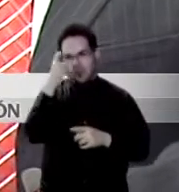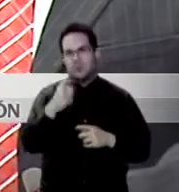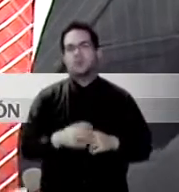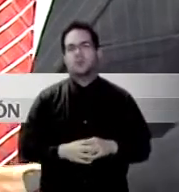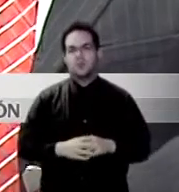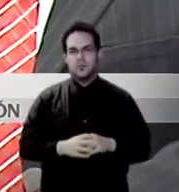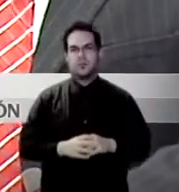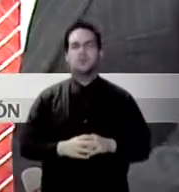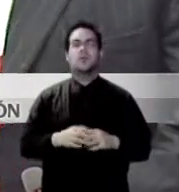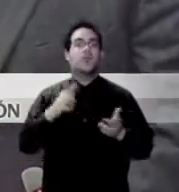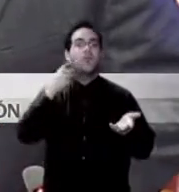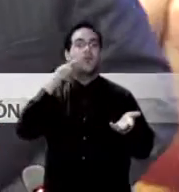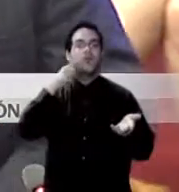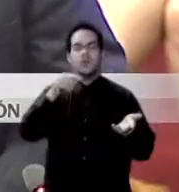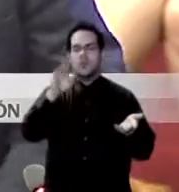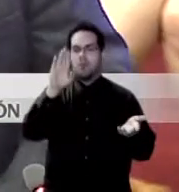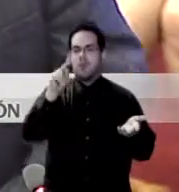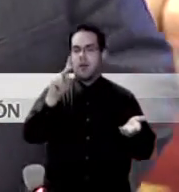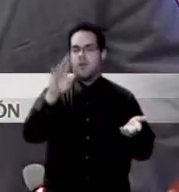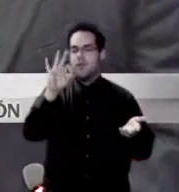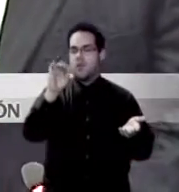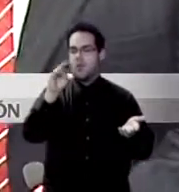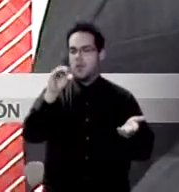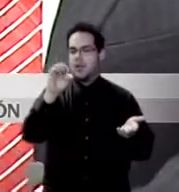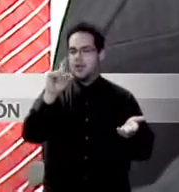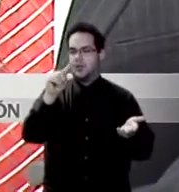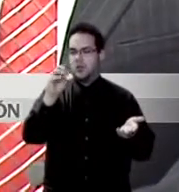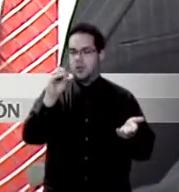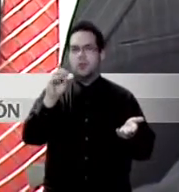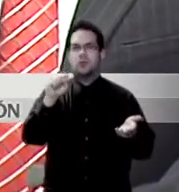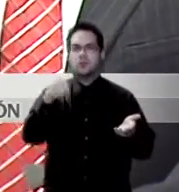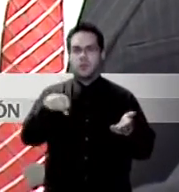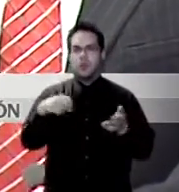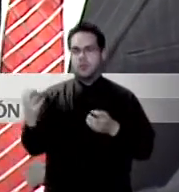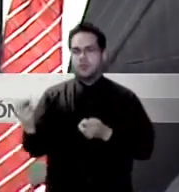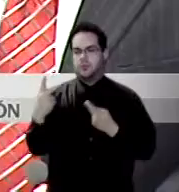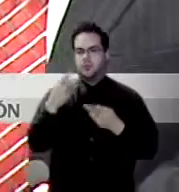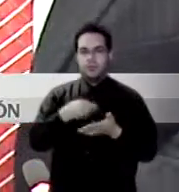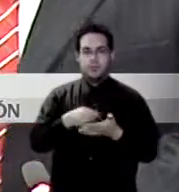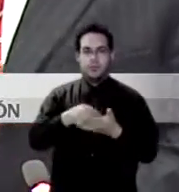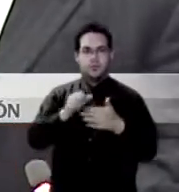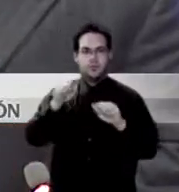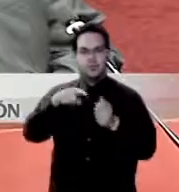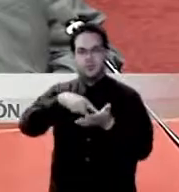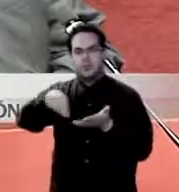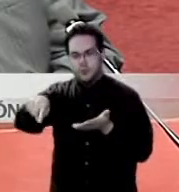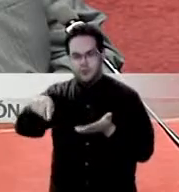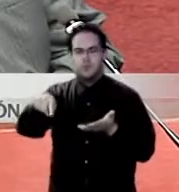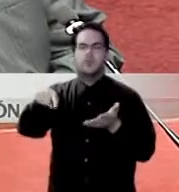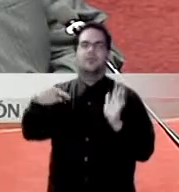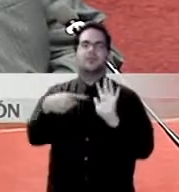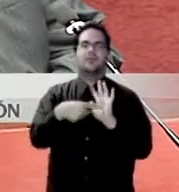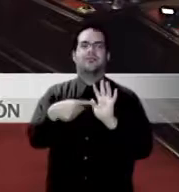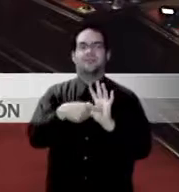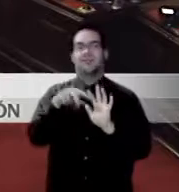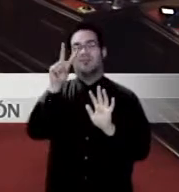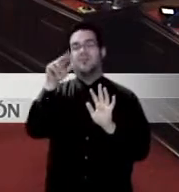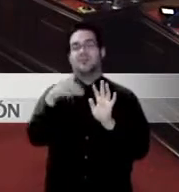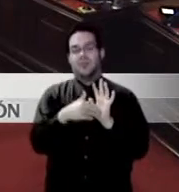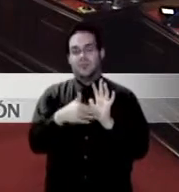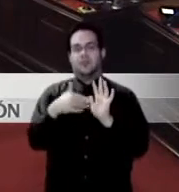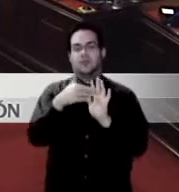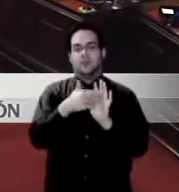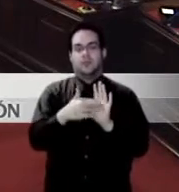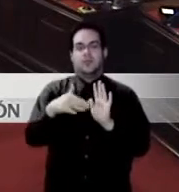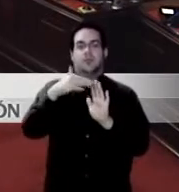de Fomento y pagar la deuda de la Autoridad de Carreteras que asciende a más de 2 mil millones de dólares. De aprobarse en el Senado,